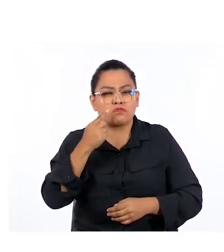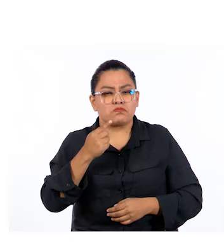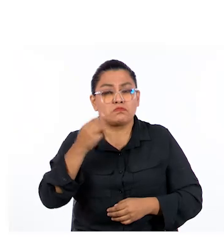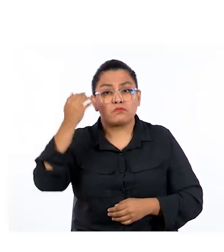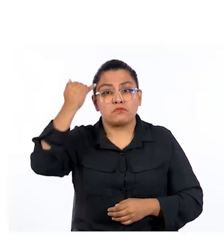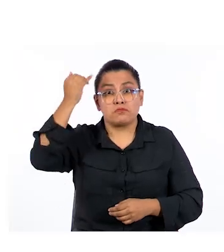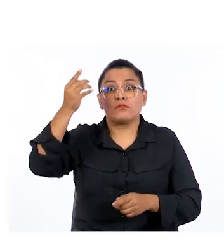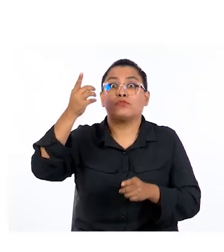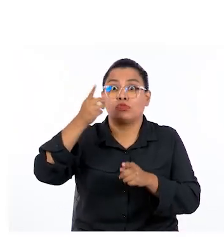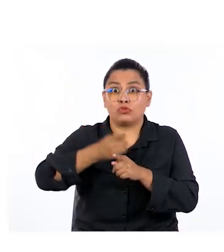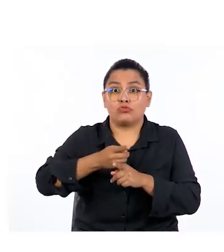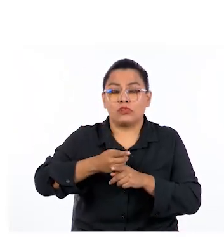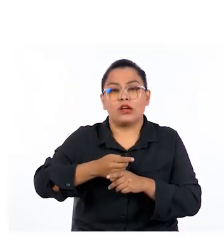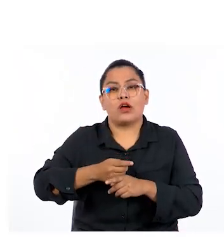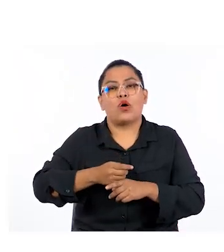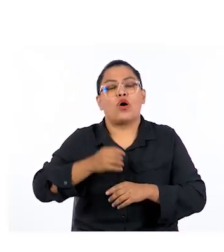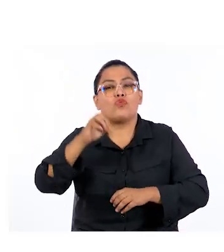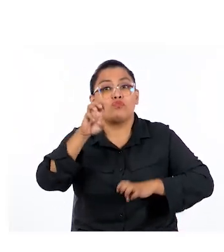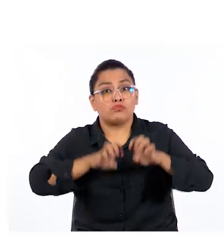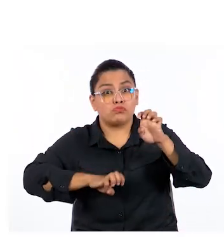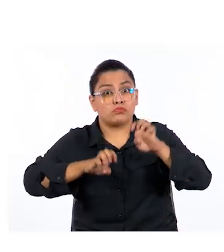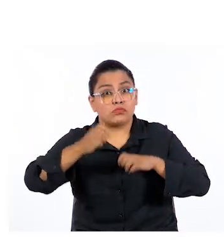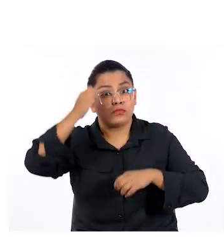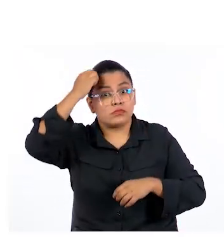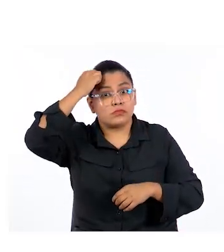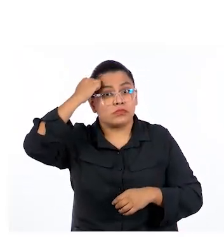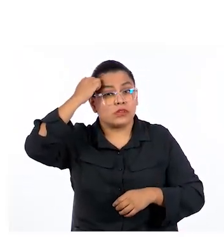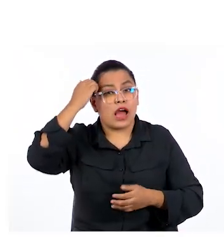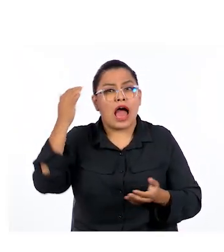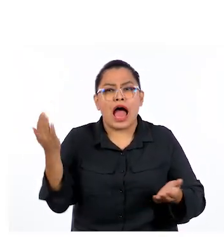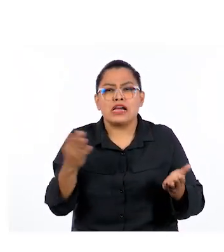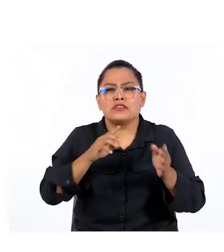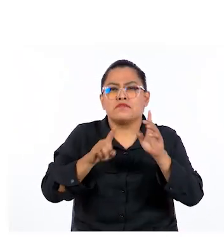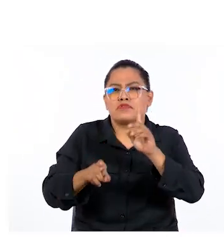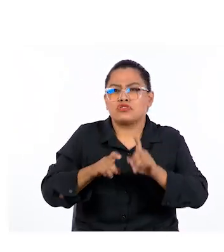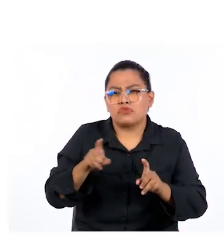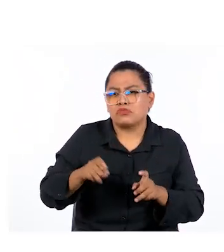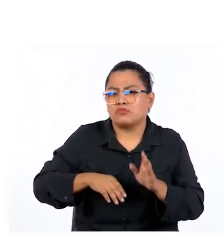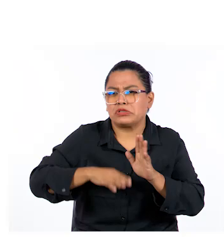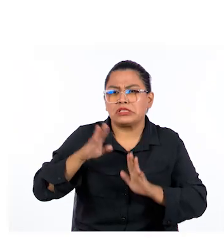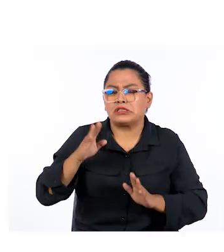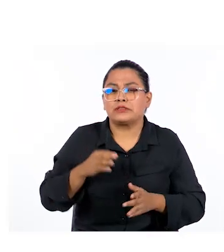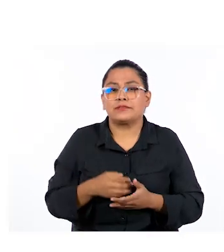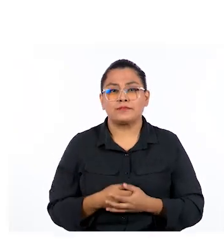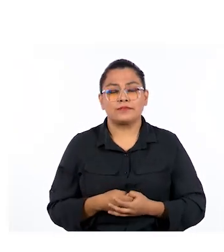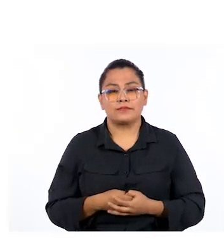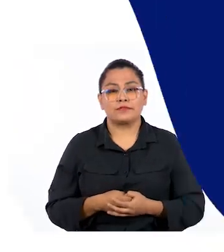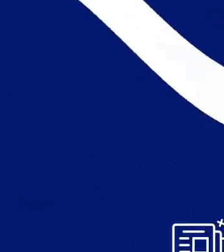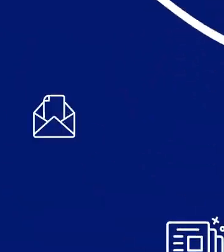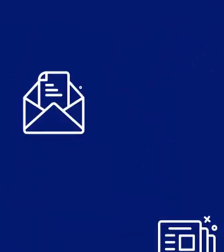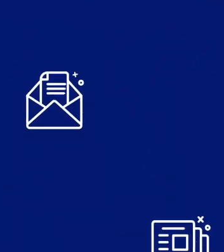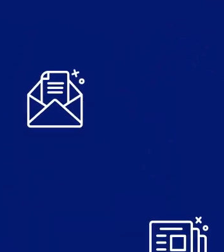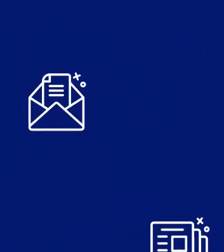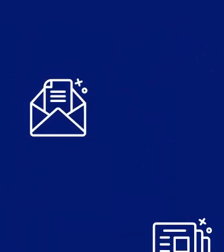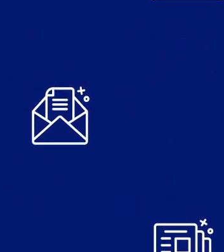comprobar ideas, evaluar el aprendizaje, formular preguntas adicionales.